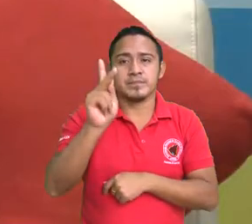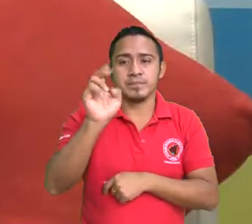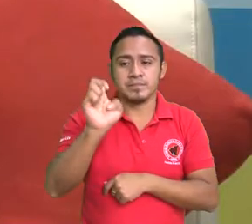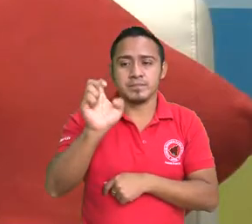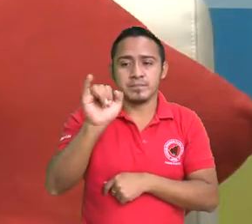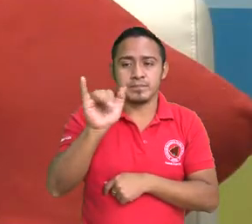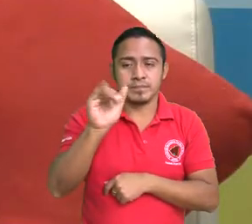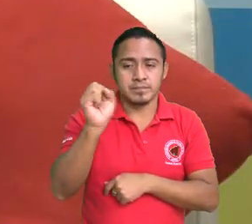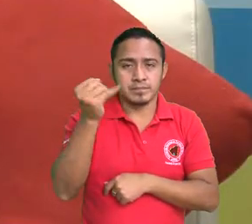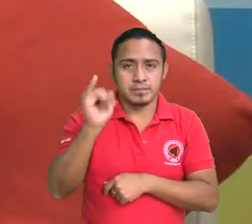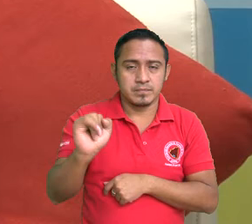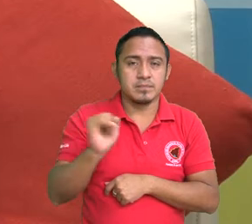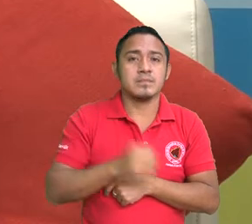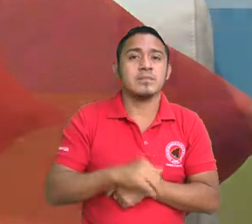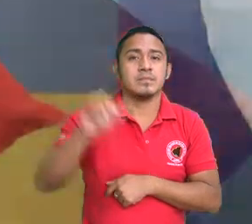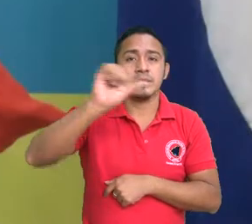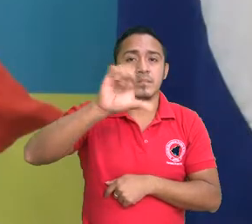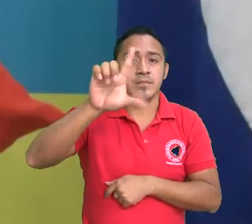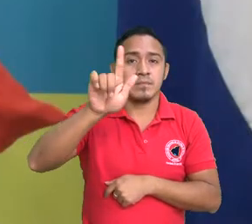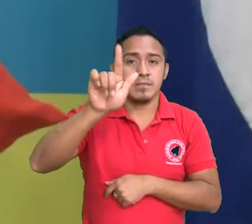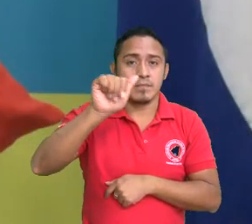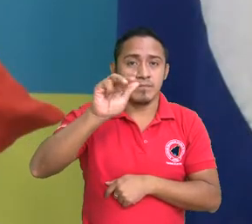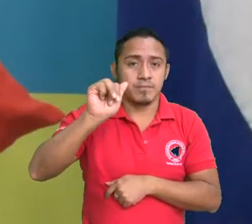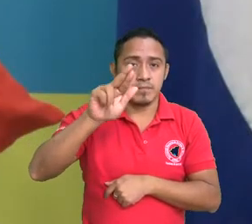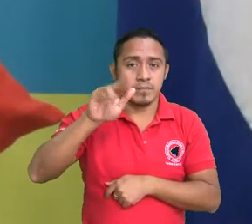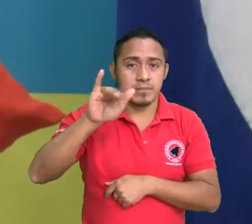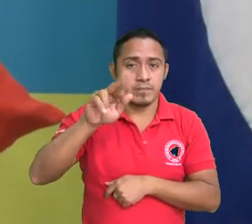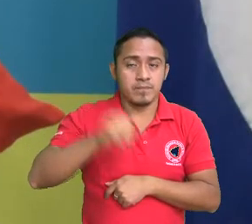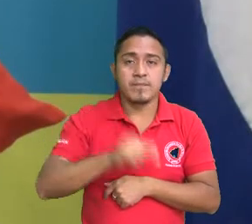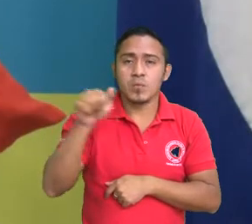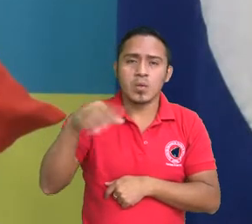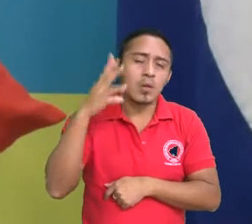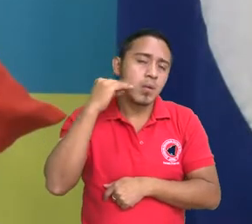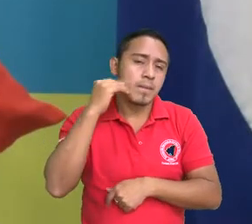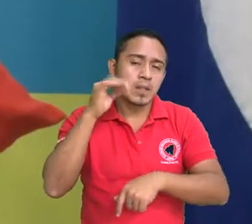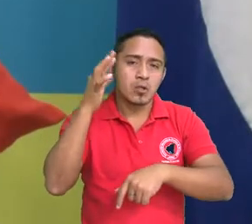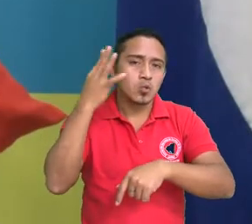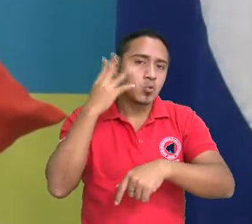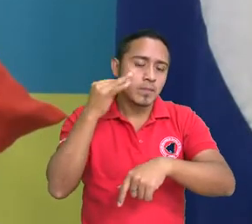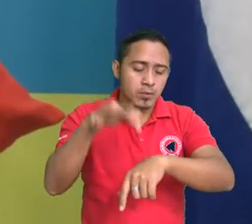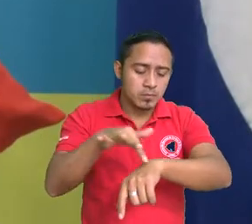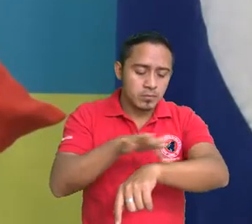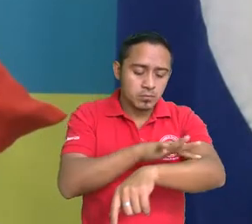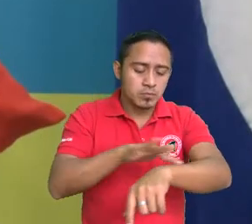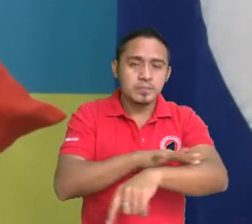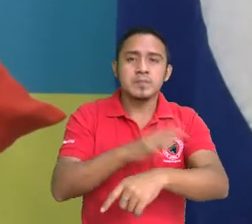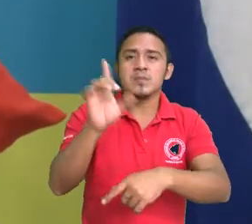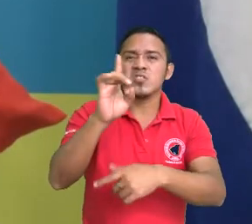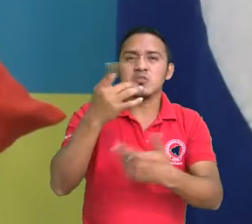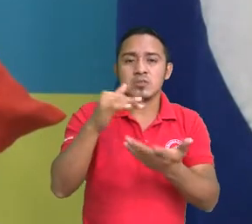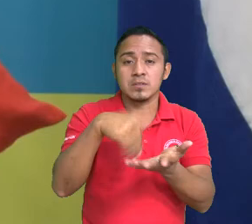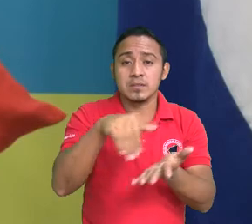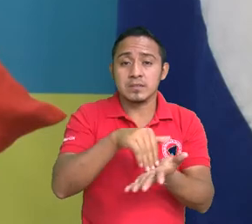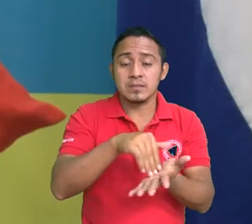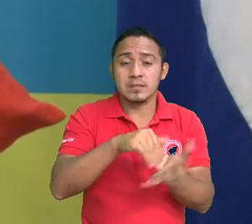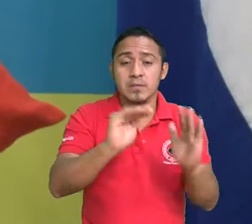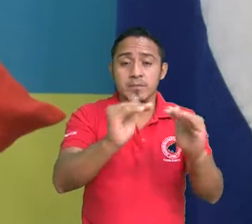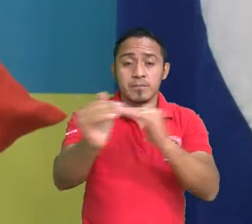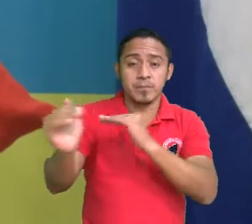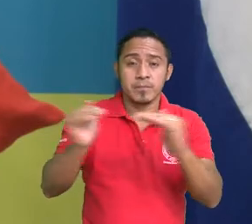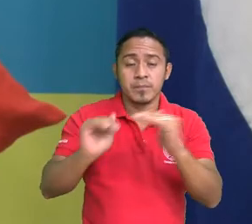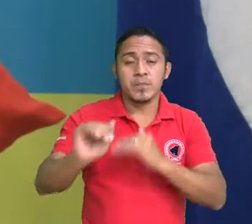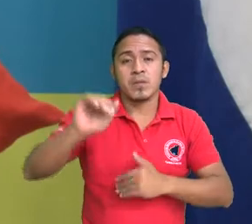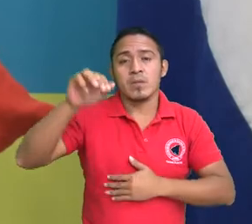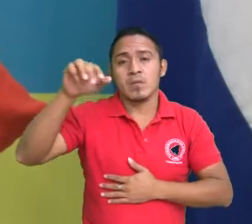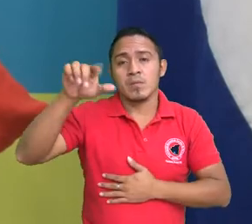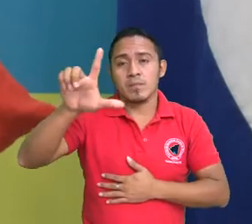Altamirano. Ella es dermatóloga del Centro Nacional de Dermatología, ubicado en el barrio Monseñor Lescano. Con ella